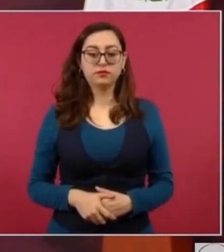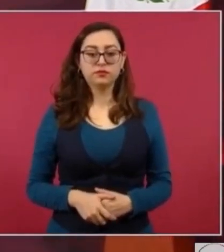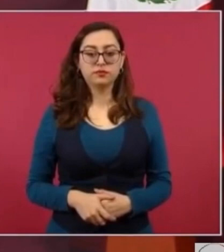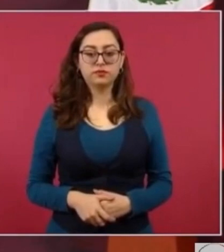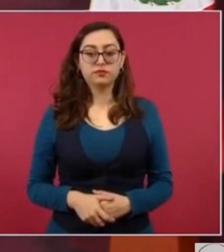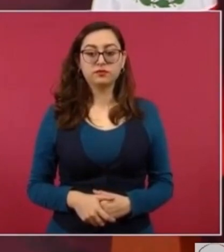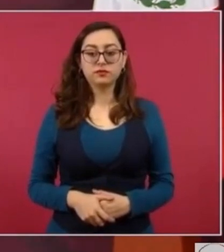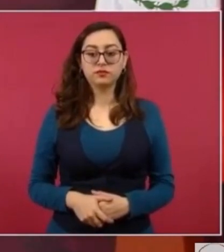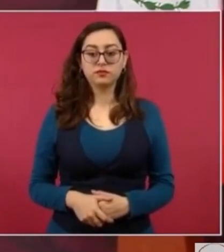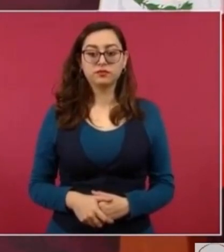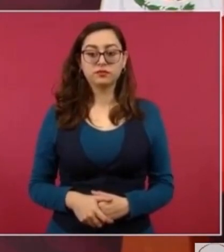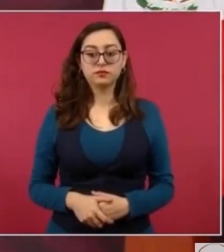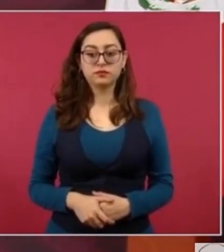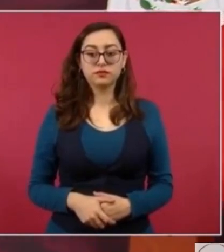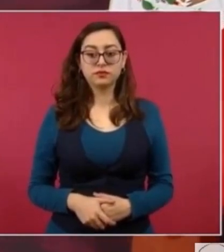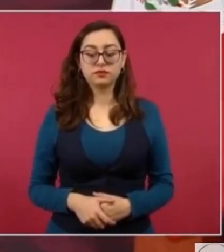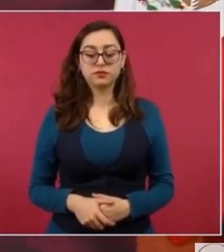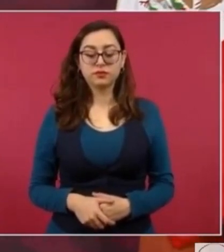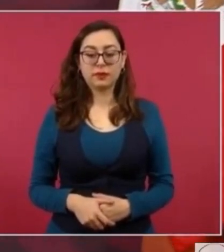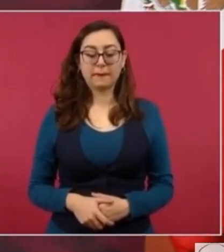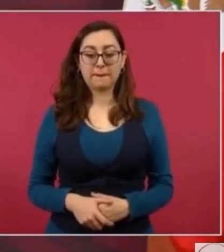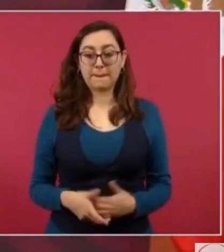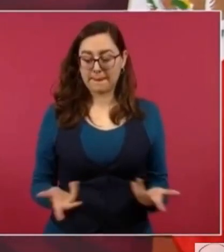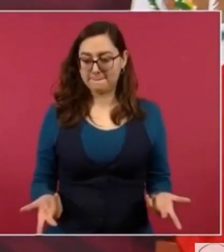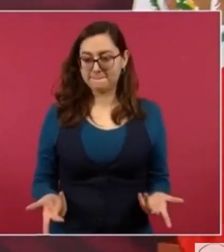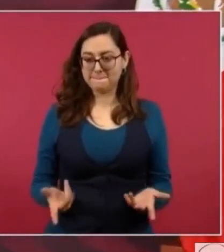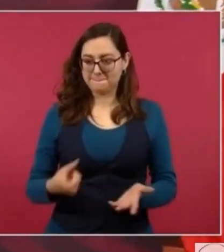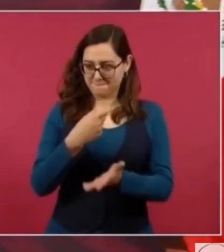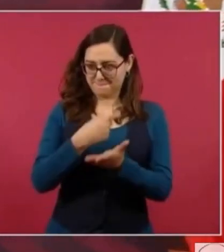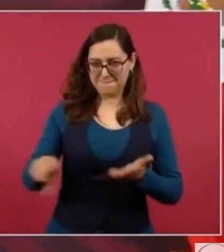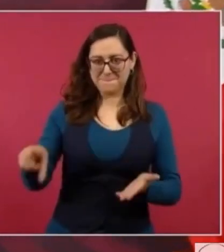hay que ir de compras